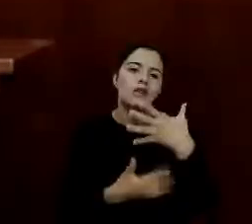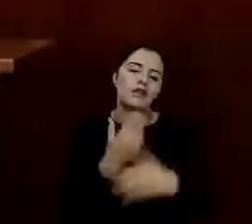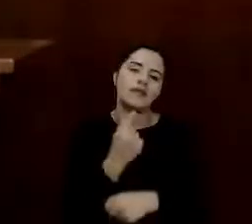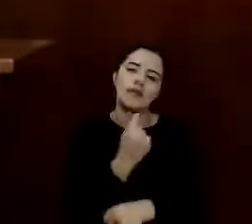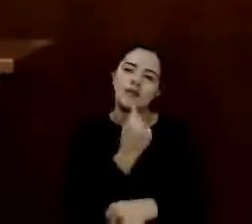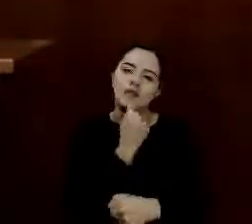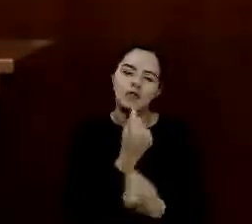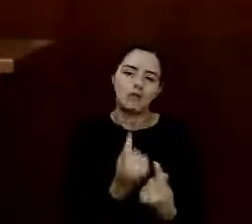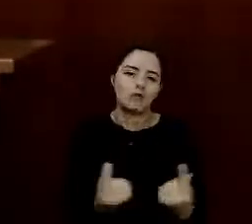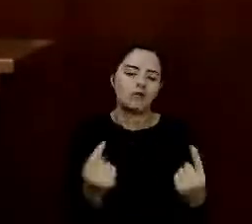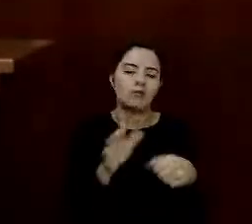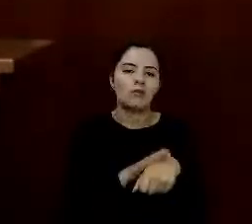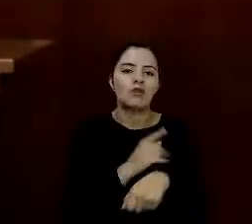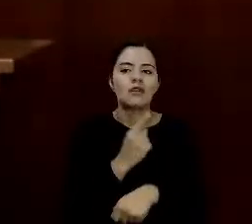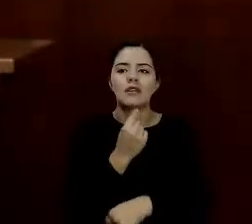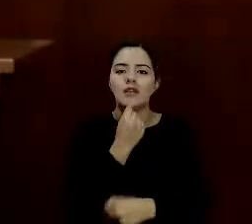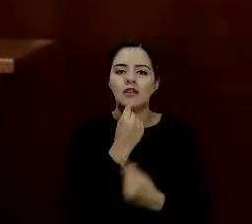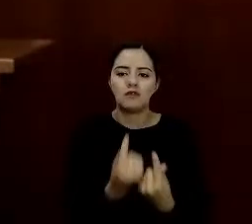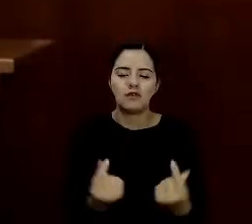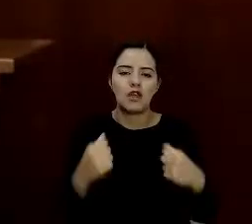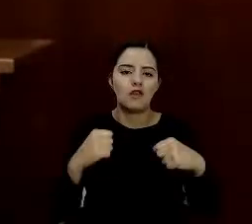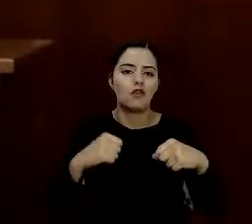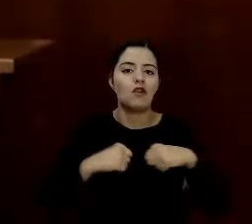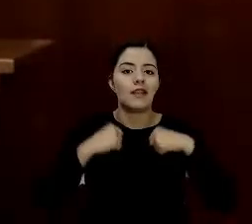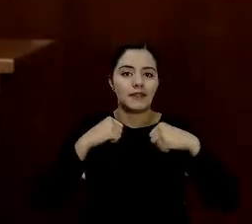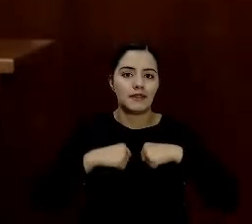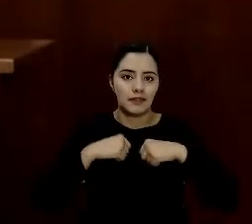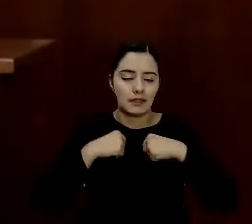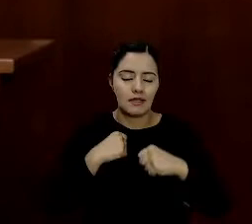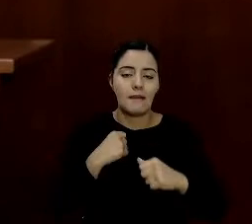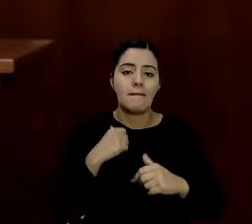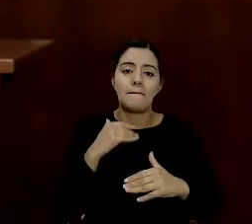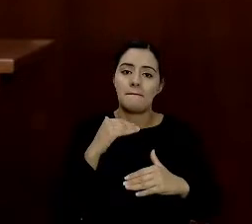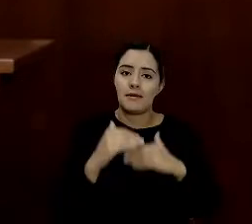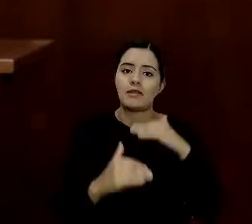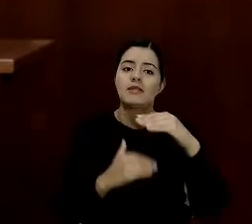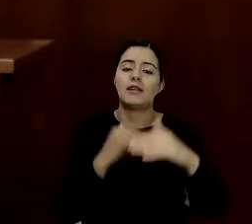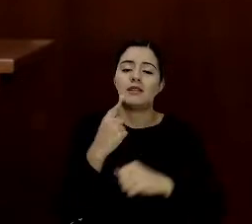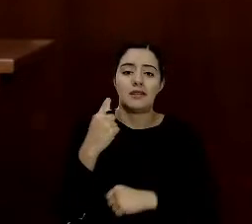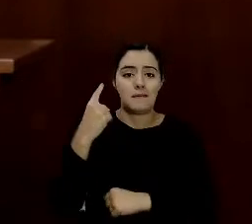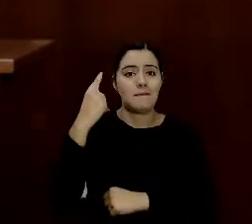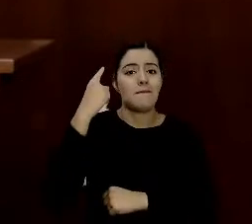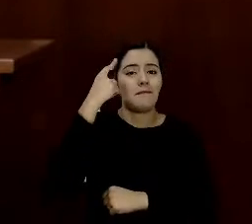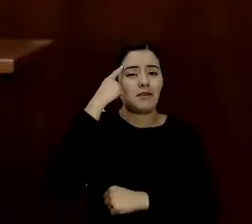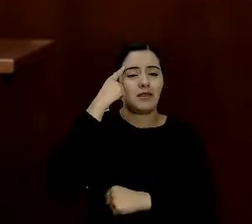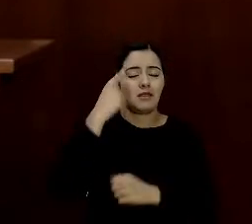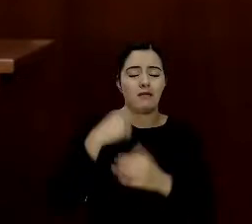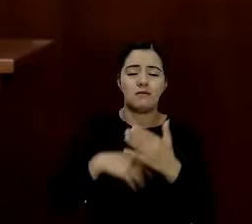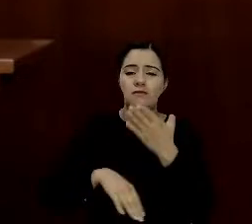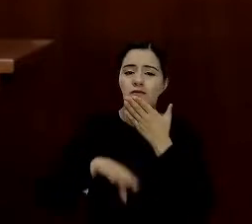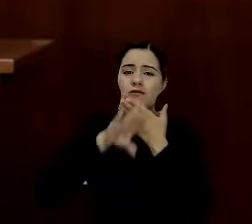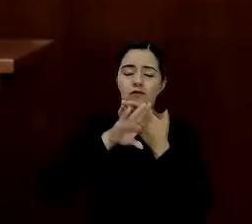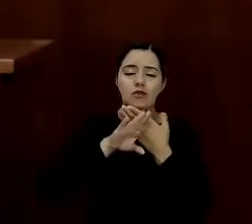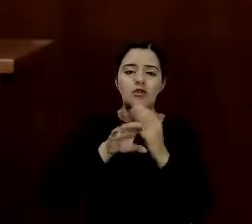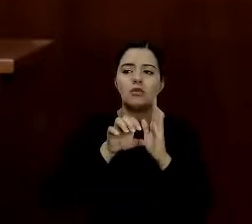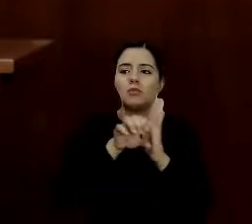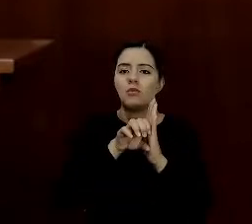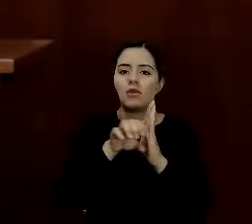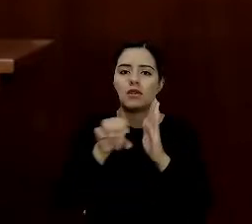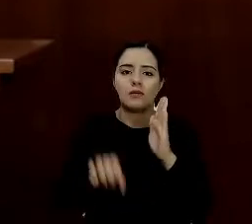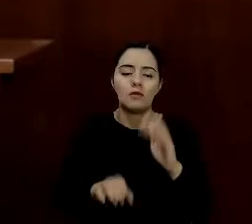niñas y niños y adolescentes son expuestos a consecuencias psicológicas de alto impacto como una aguda sensación